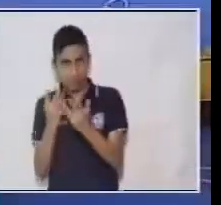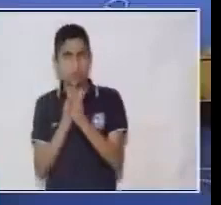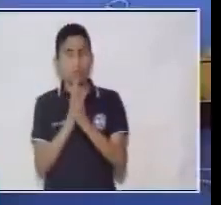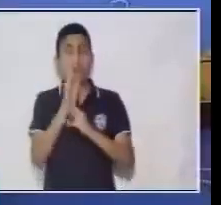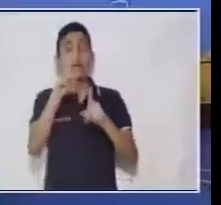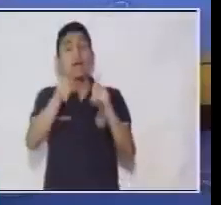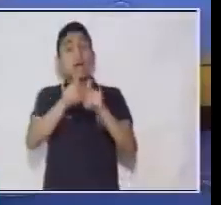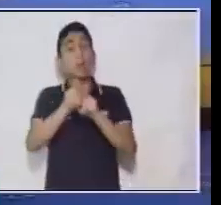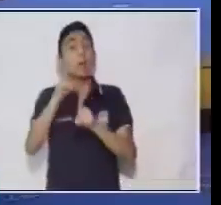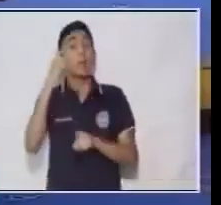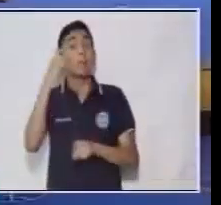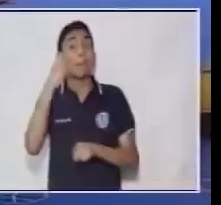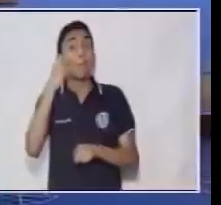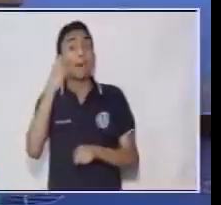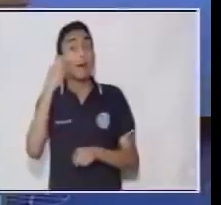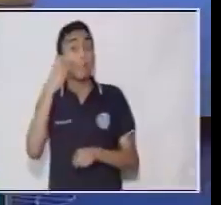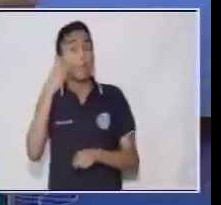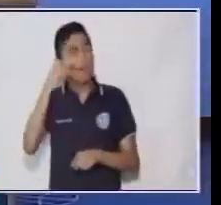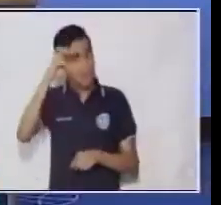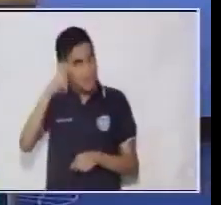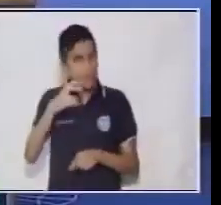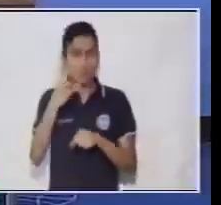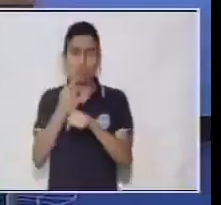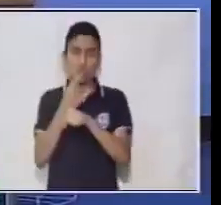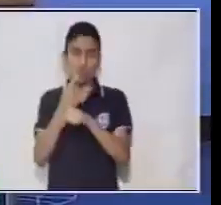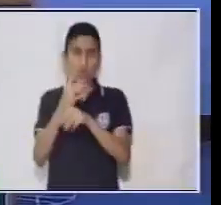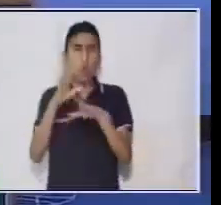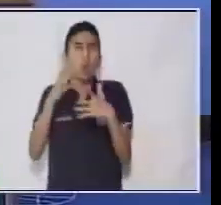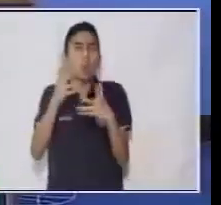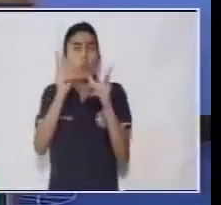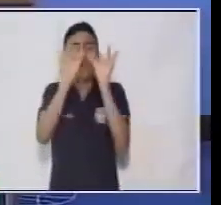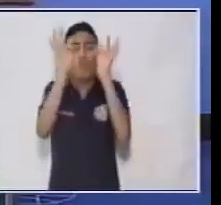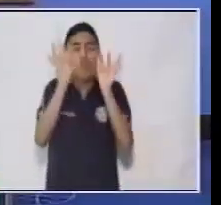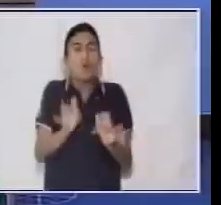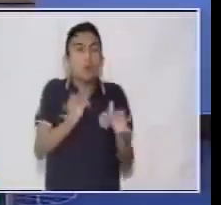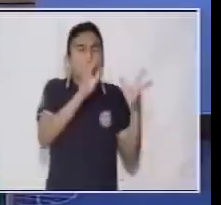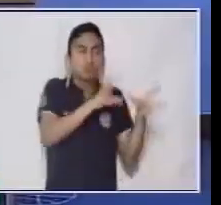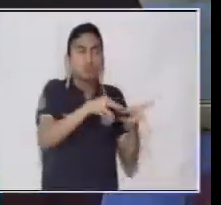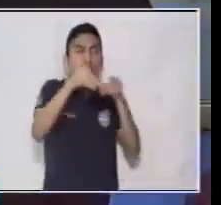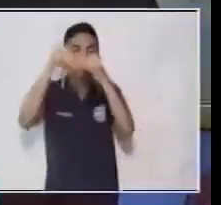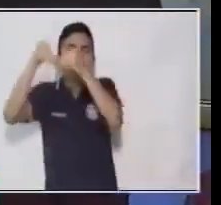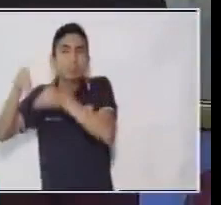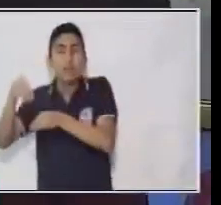que utilizar medios de transporte para ir al trabajo.